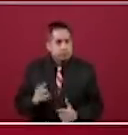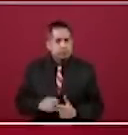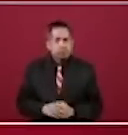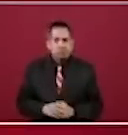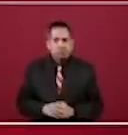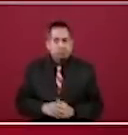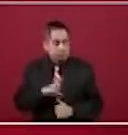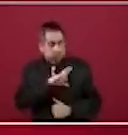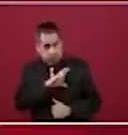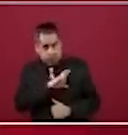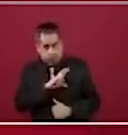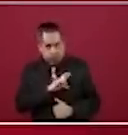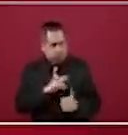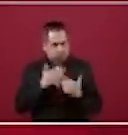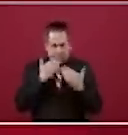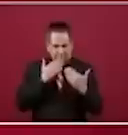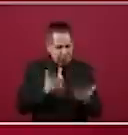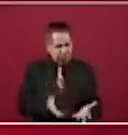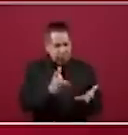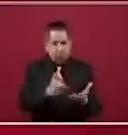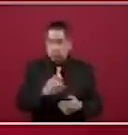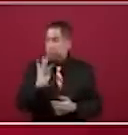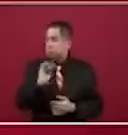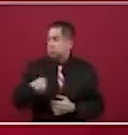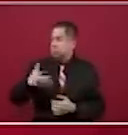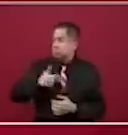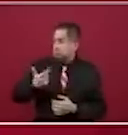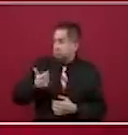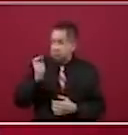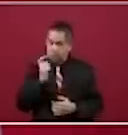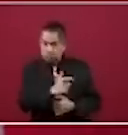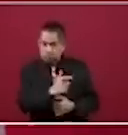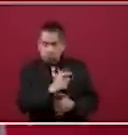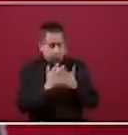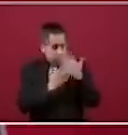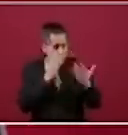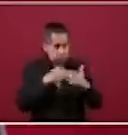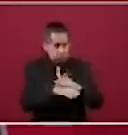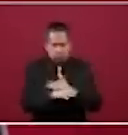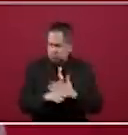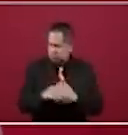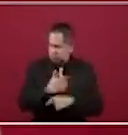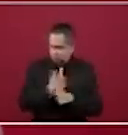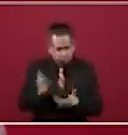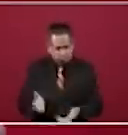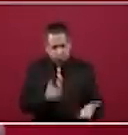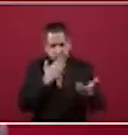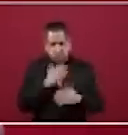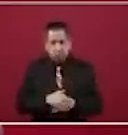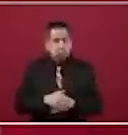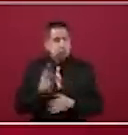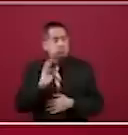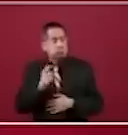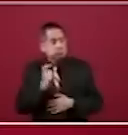Si son privados, adelante, el que tenga para pagar una escuela privada lo puede hacer, que tenga para pagar